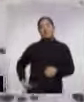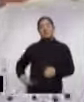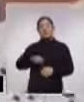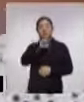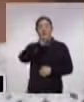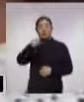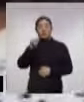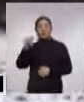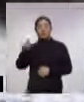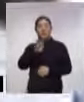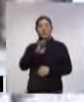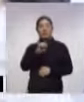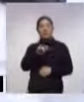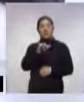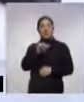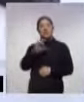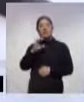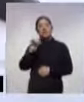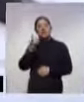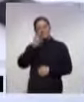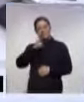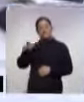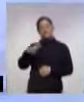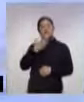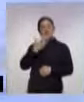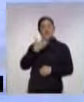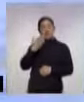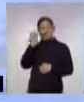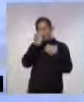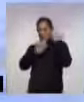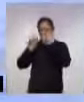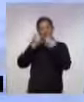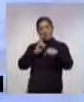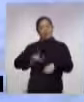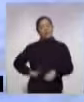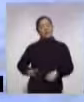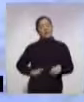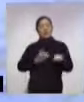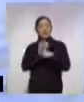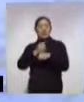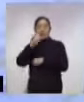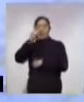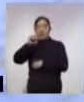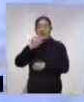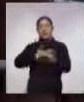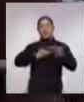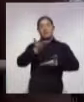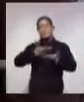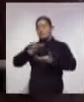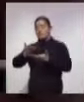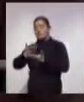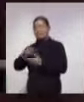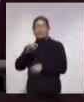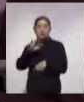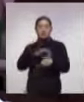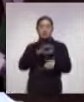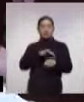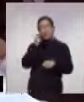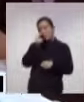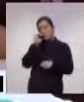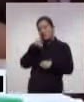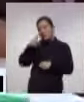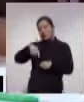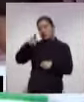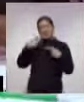Pérez, reconoció las estrategias que realiza el gobierno del estado para acercar servicios médicos gratuitos y de calidad a las personas que no